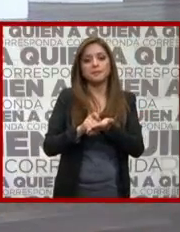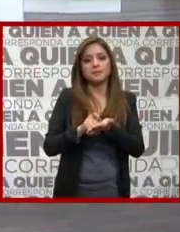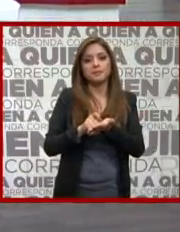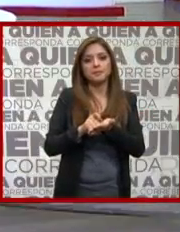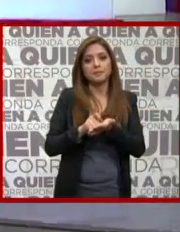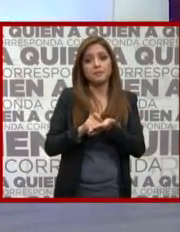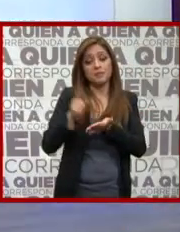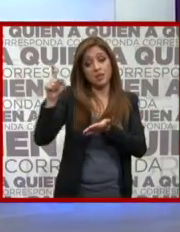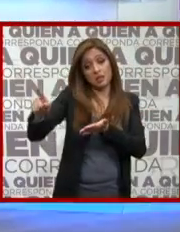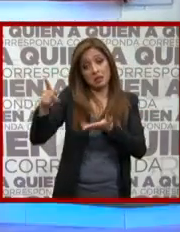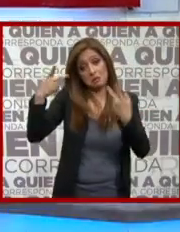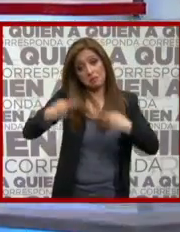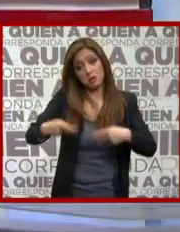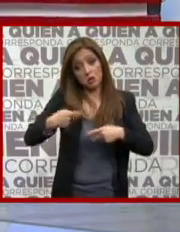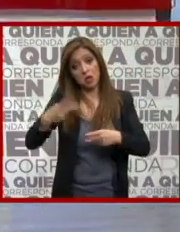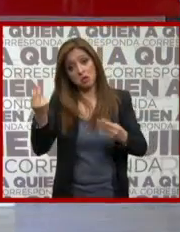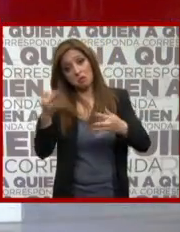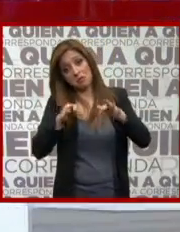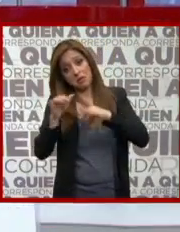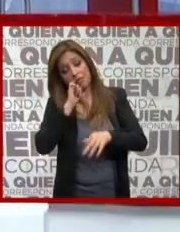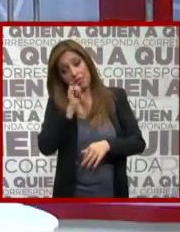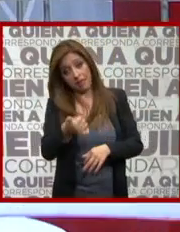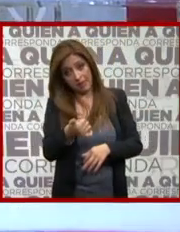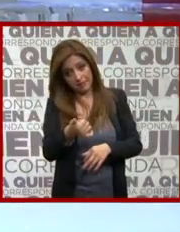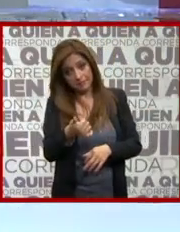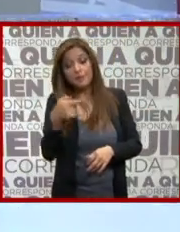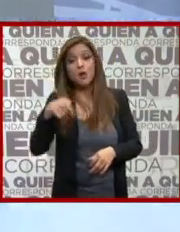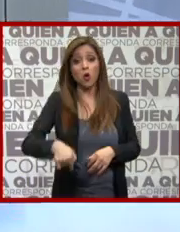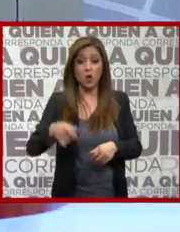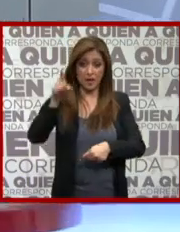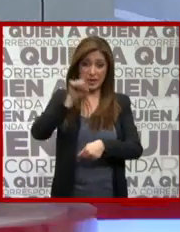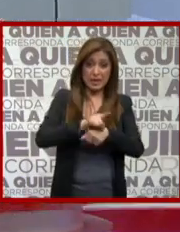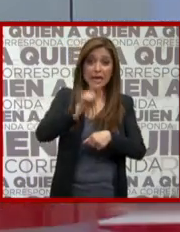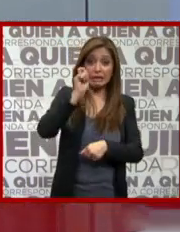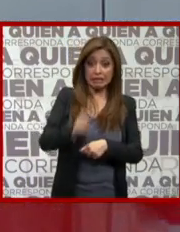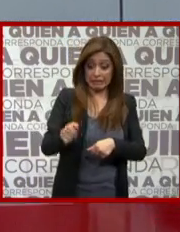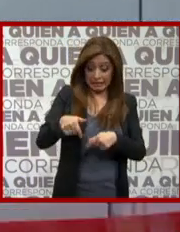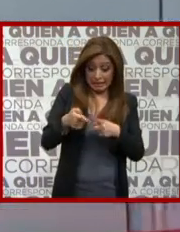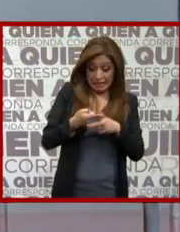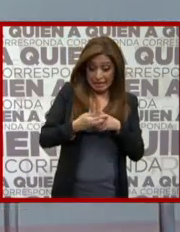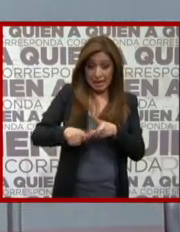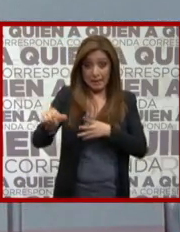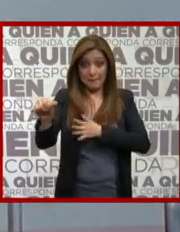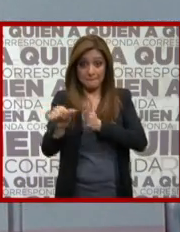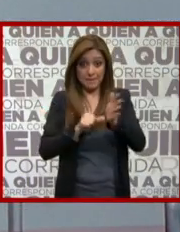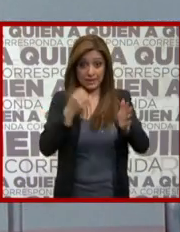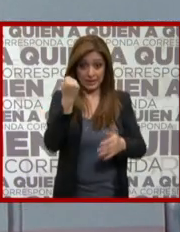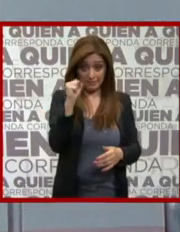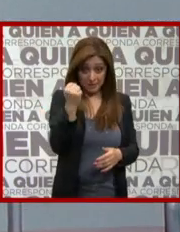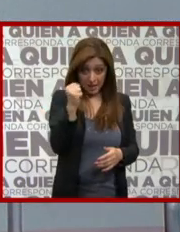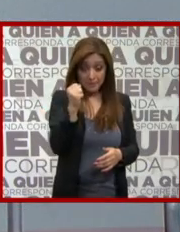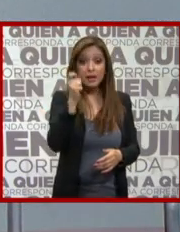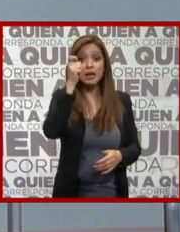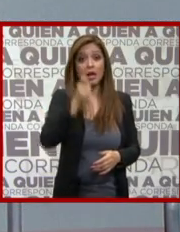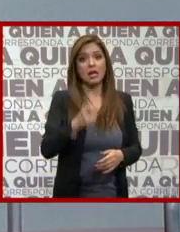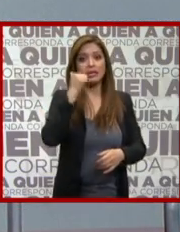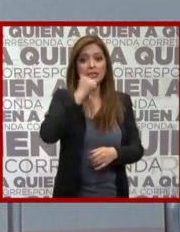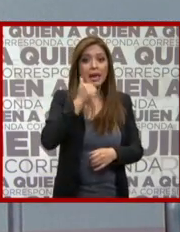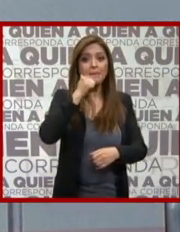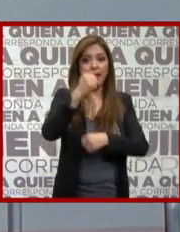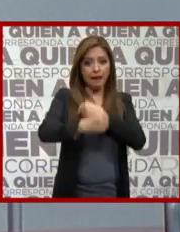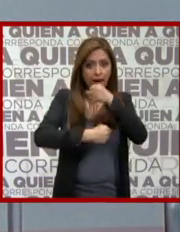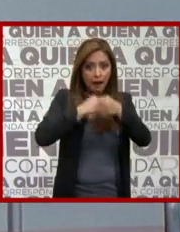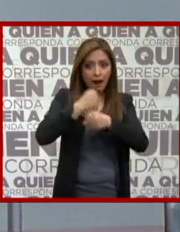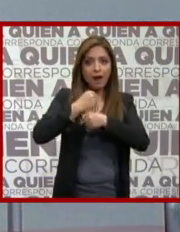no hizo su chamba? Pues el día de hoy, ya como empieza septiembre, como todos los años vamos a instalar nuestra